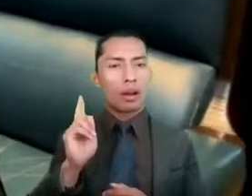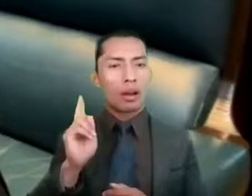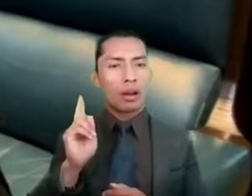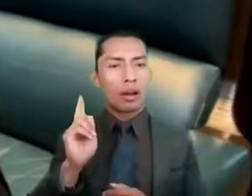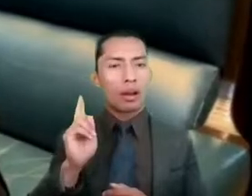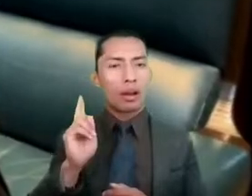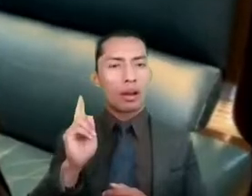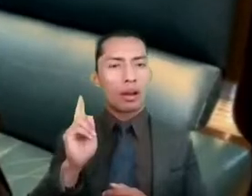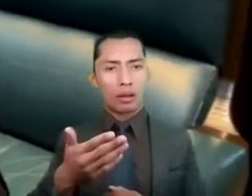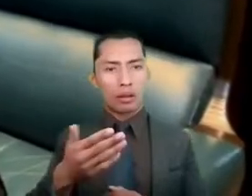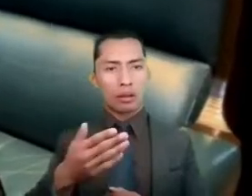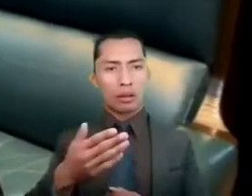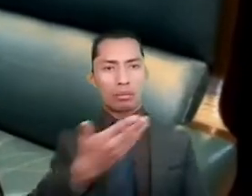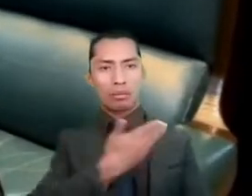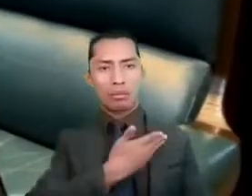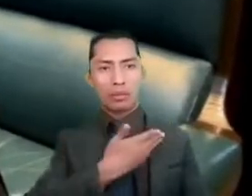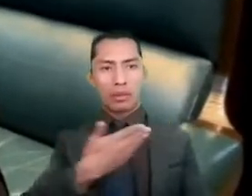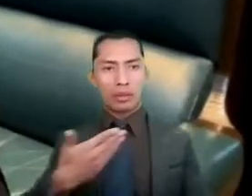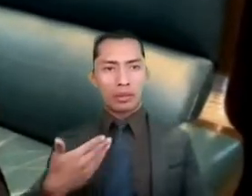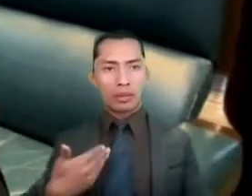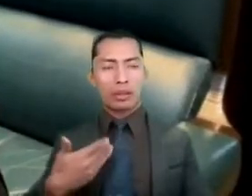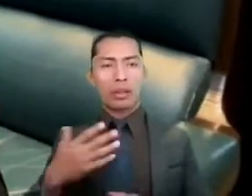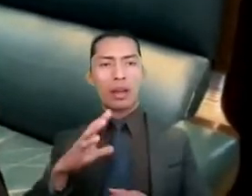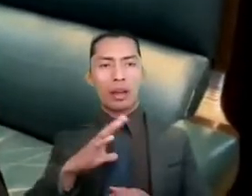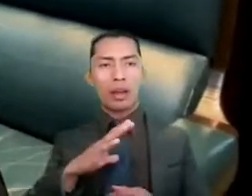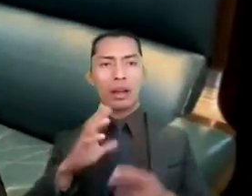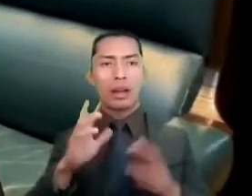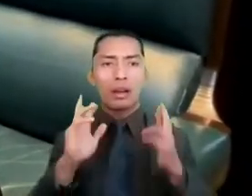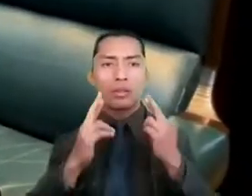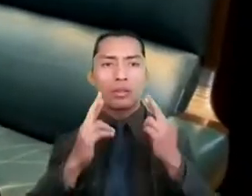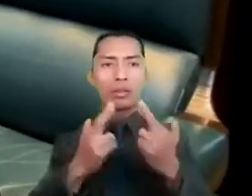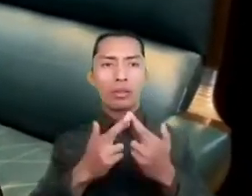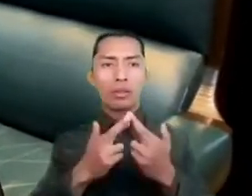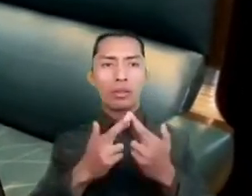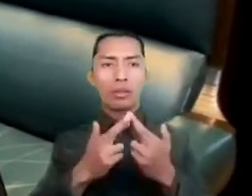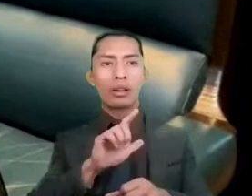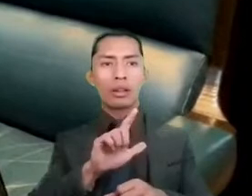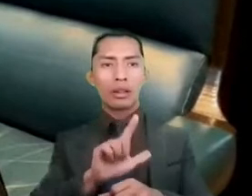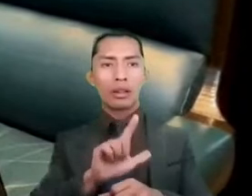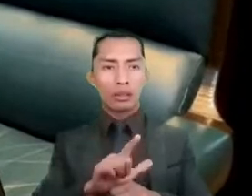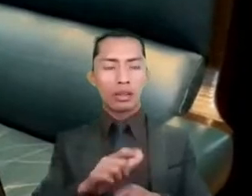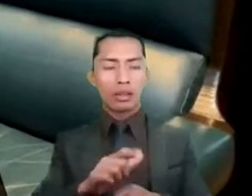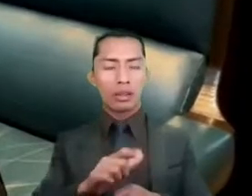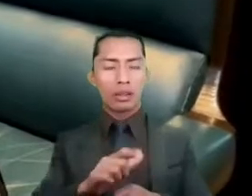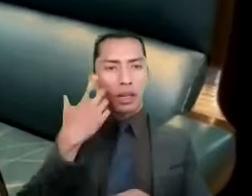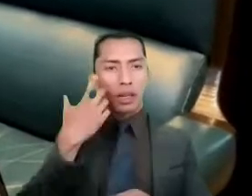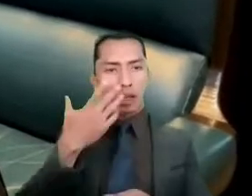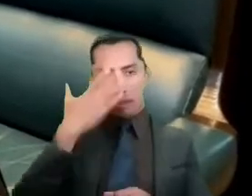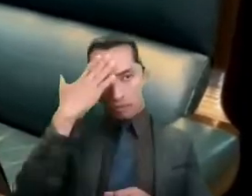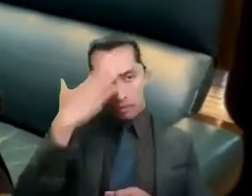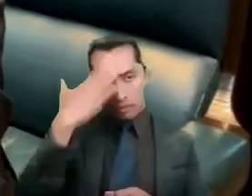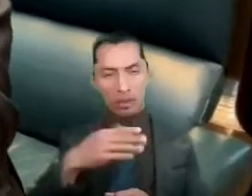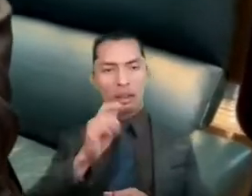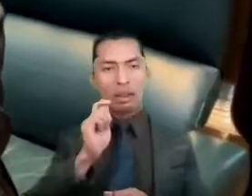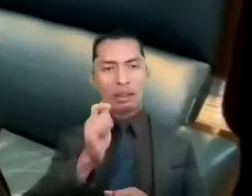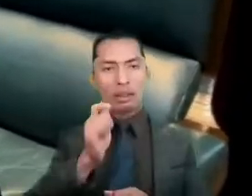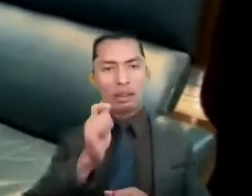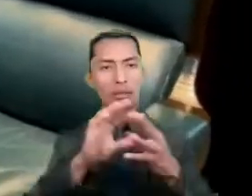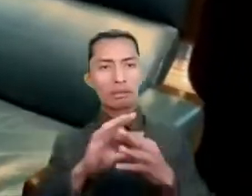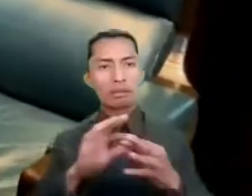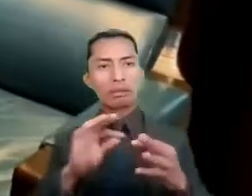sesión especial. Tenemos interés de conocer las respuestas, la ampliación del informe. Creo